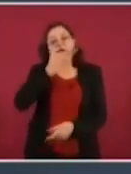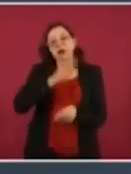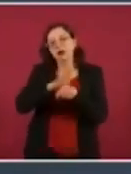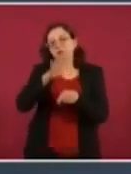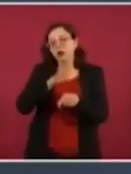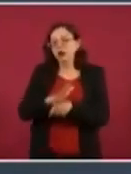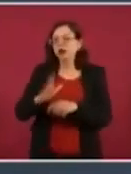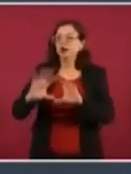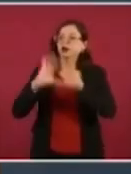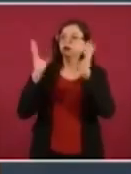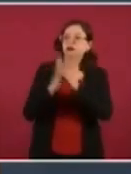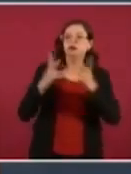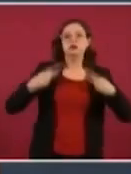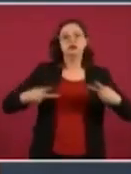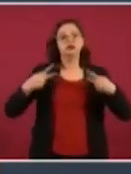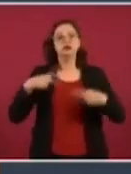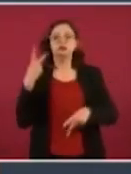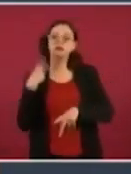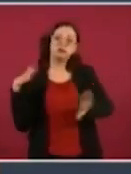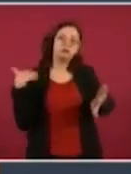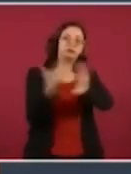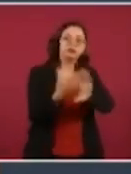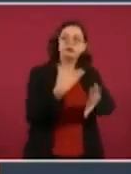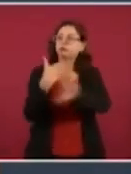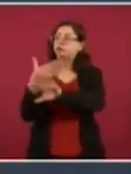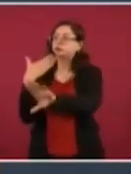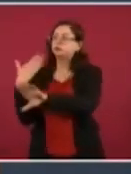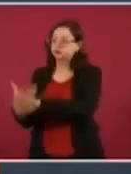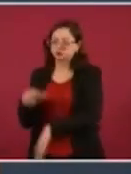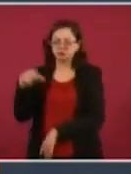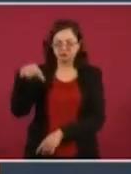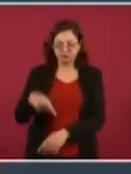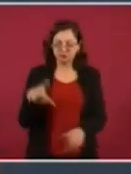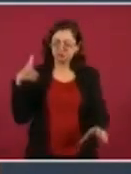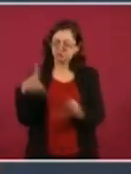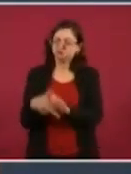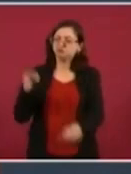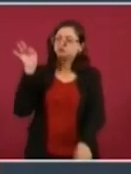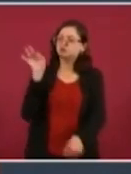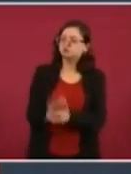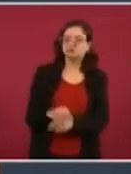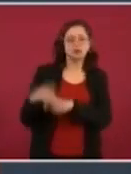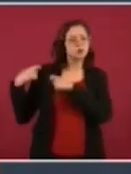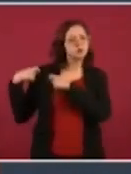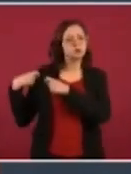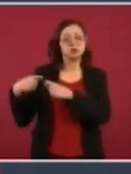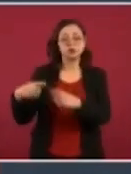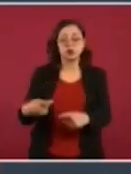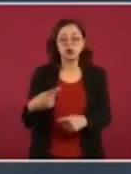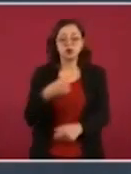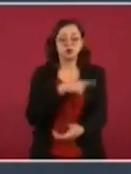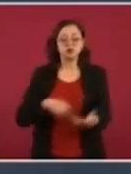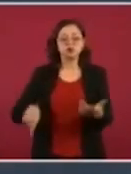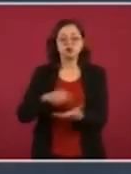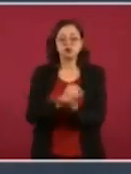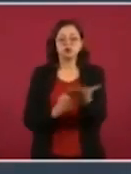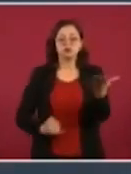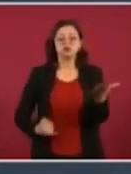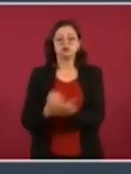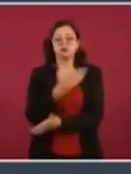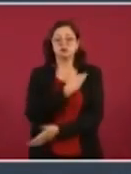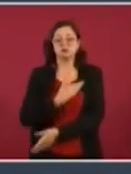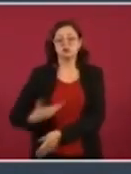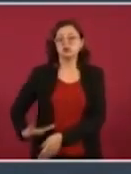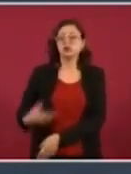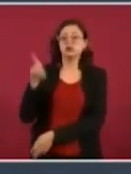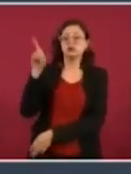perseguidos políticos del mundo, decidimos otorgar asilo humanitario y político al presidente de Bolivia,